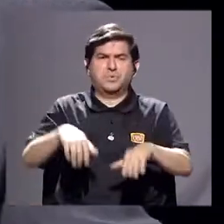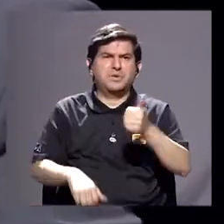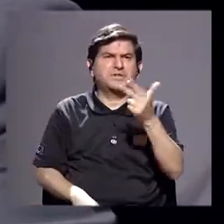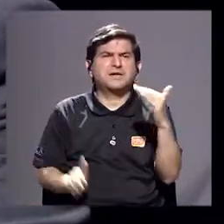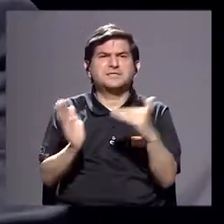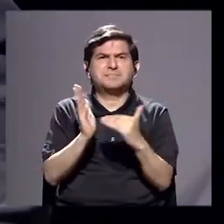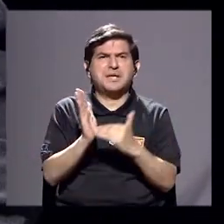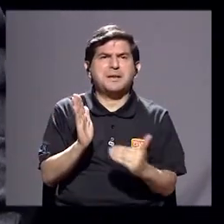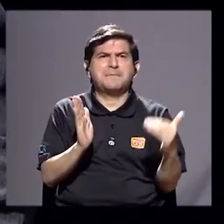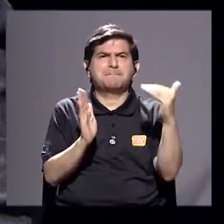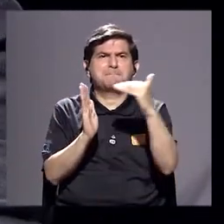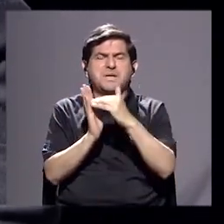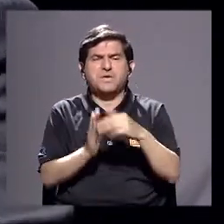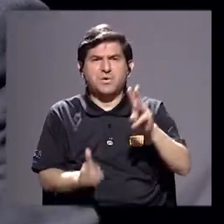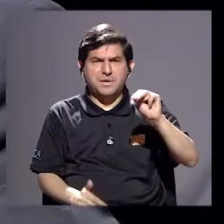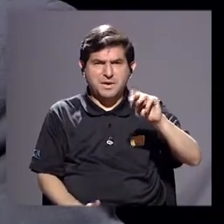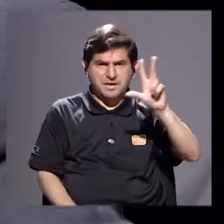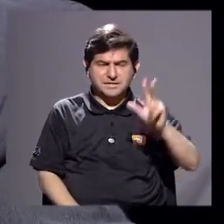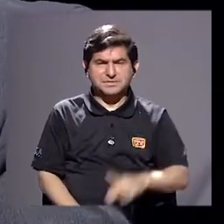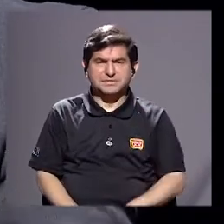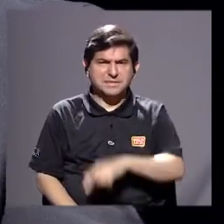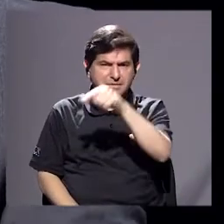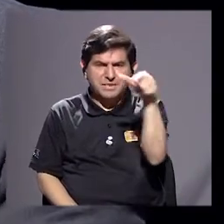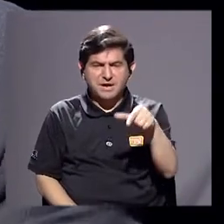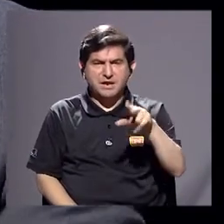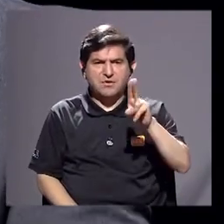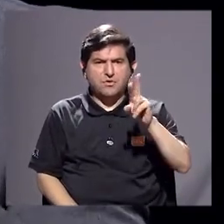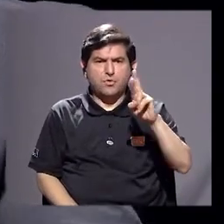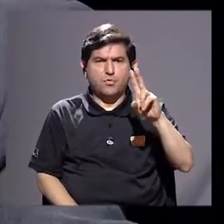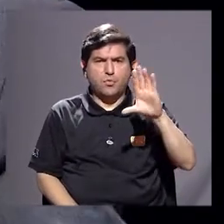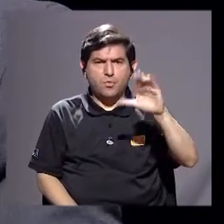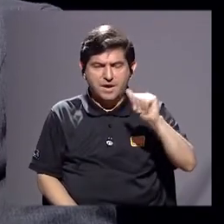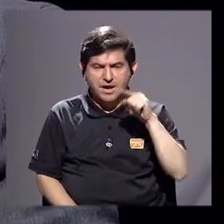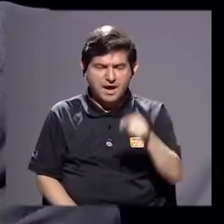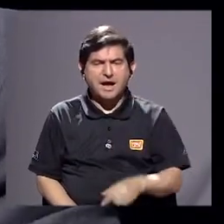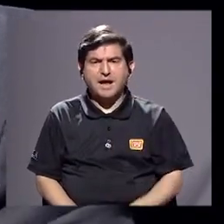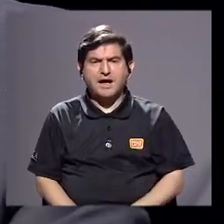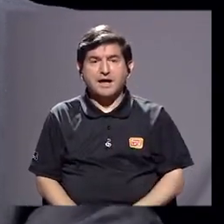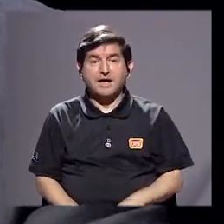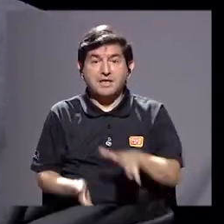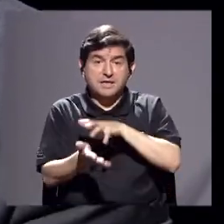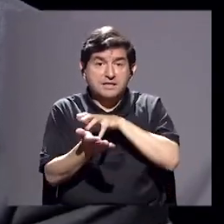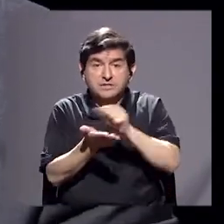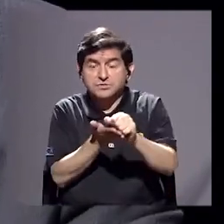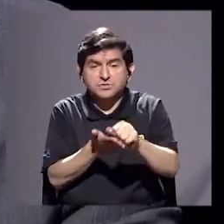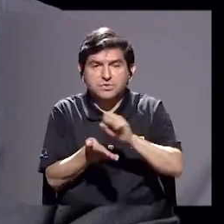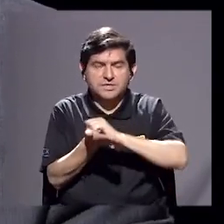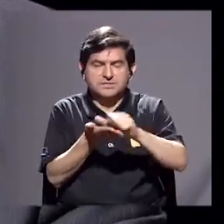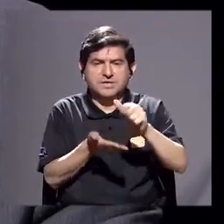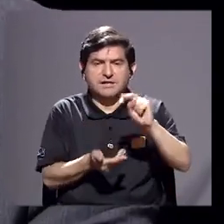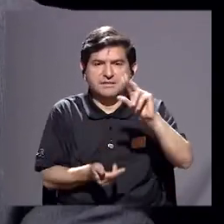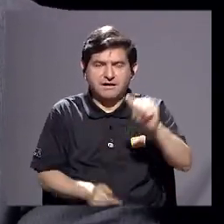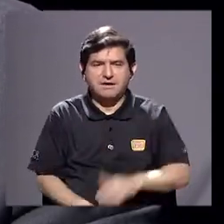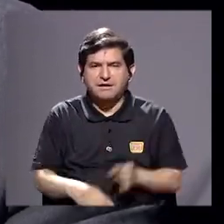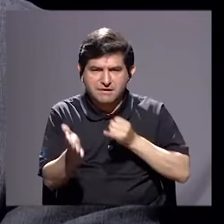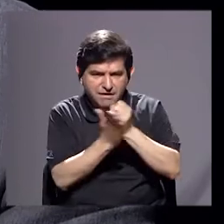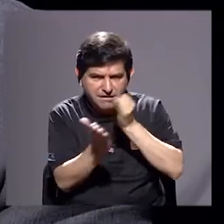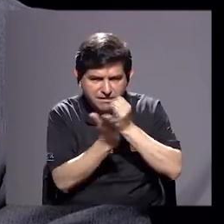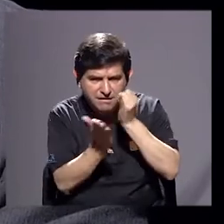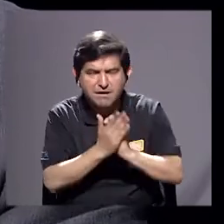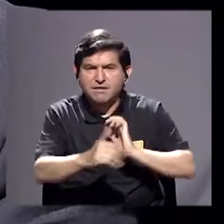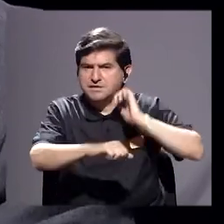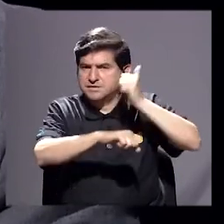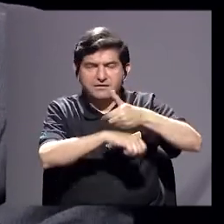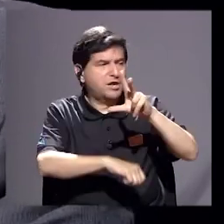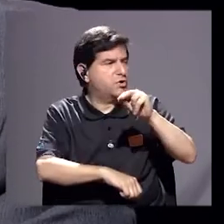millones de metros cúbicos que iban a caer sobre el libro casi va a ser un embalse efímero iba a desaparecer santana conforme se avanza en la investigación se estableció